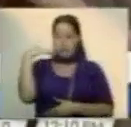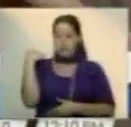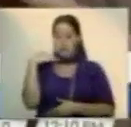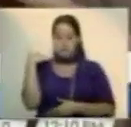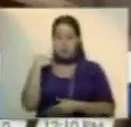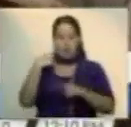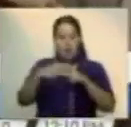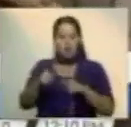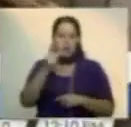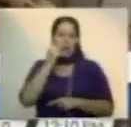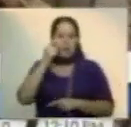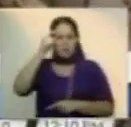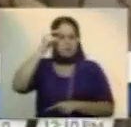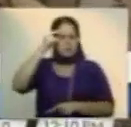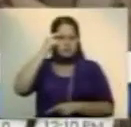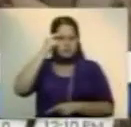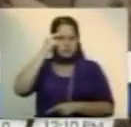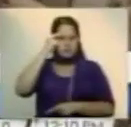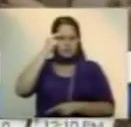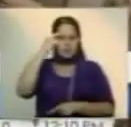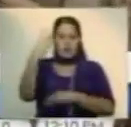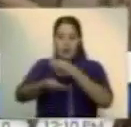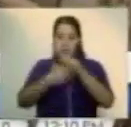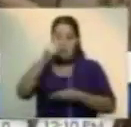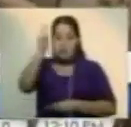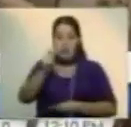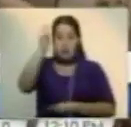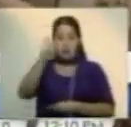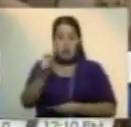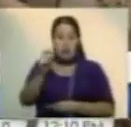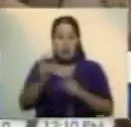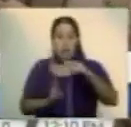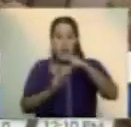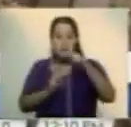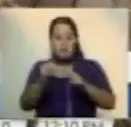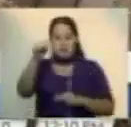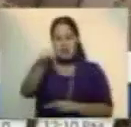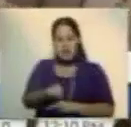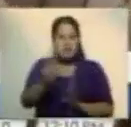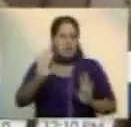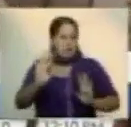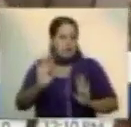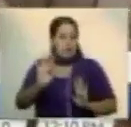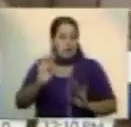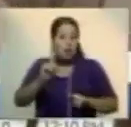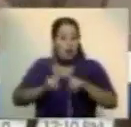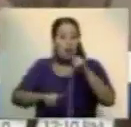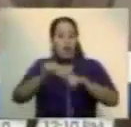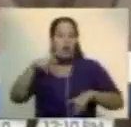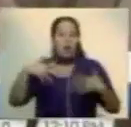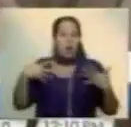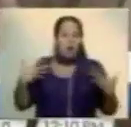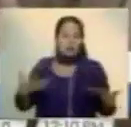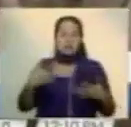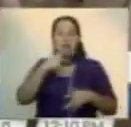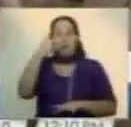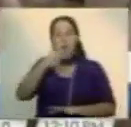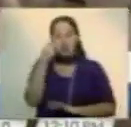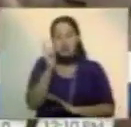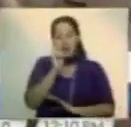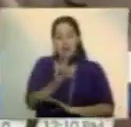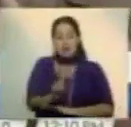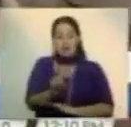señor Miguel Ángel Rodríguez, que salió diputado por el Táchira votando aquí, bueno, Eso son cosas políticas que se